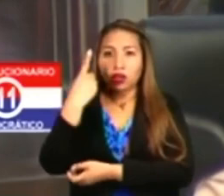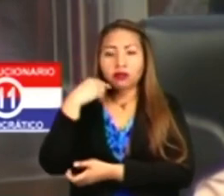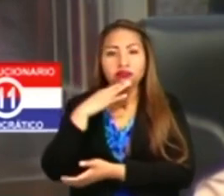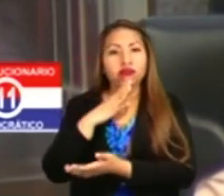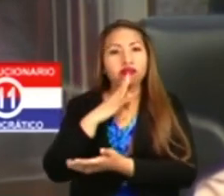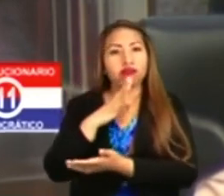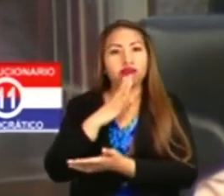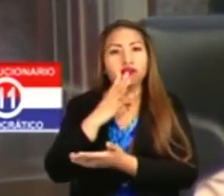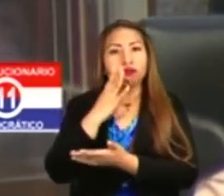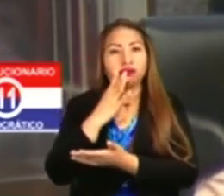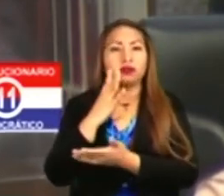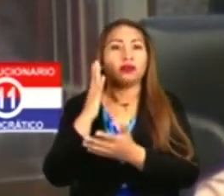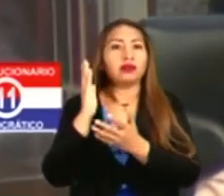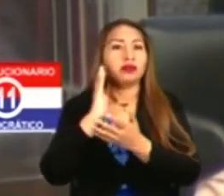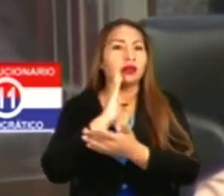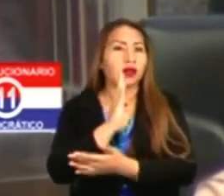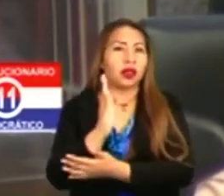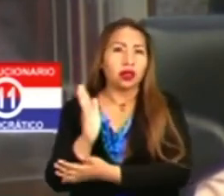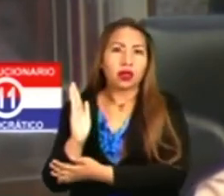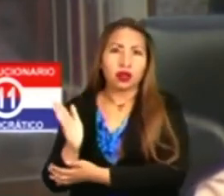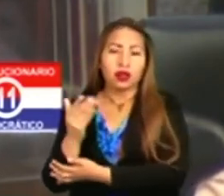viable tener intereses a